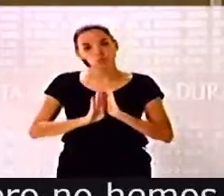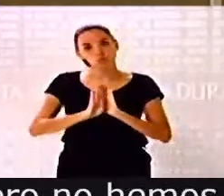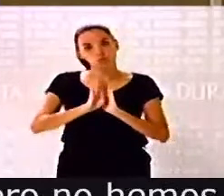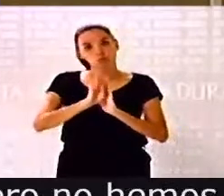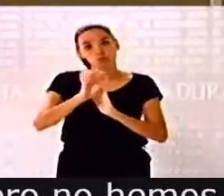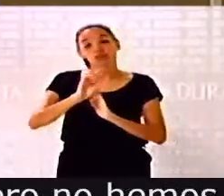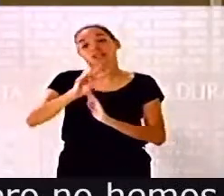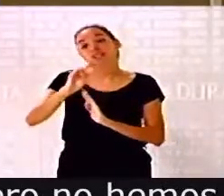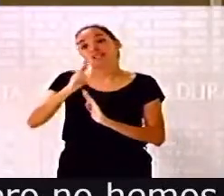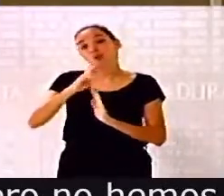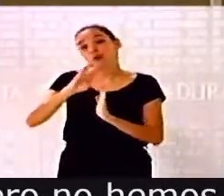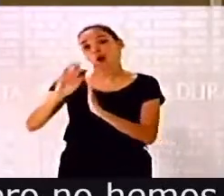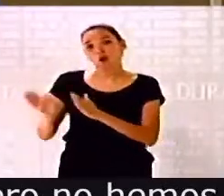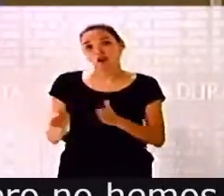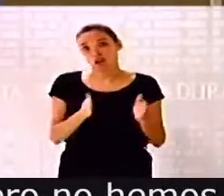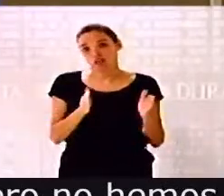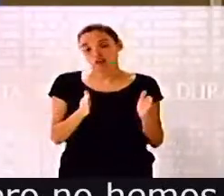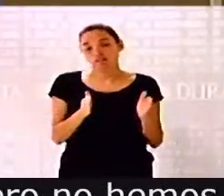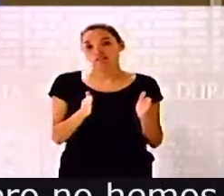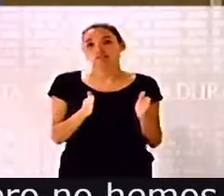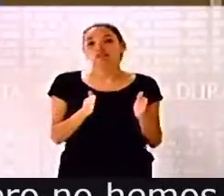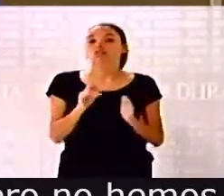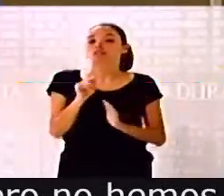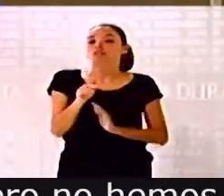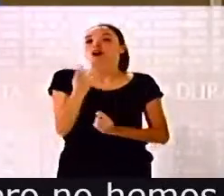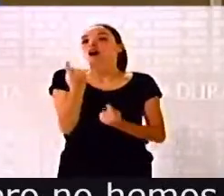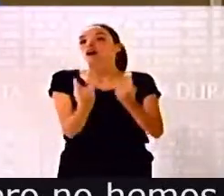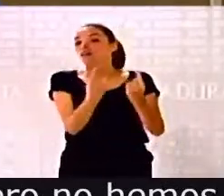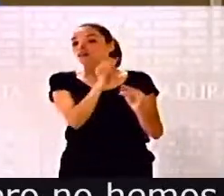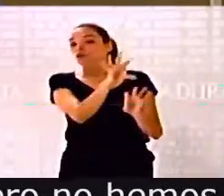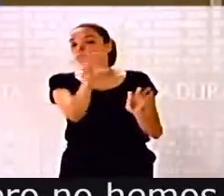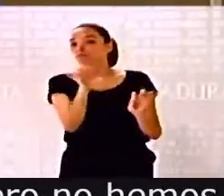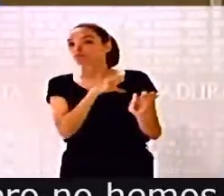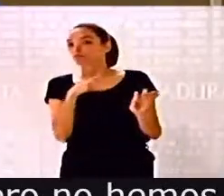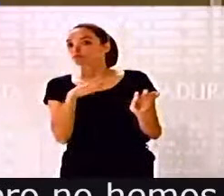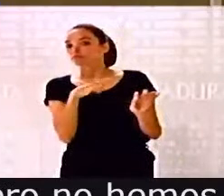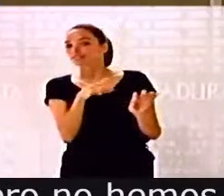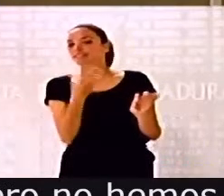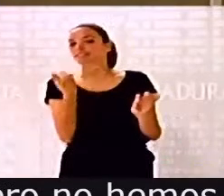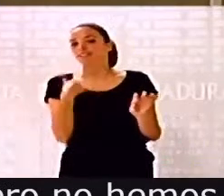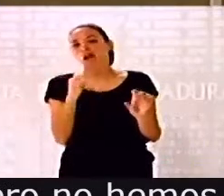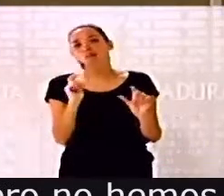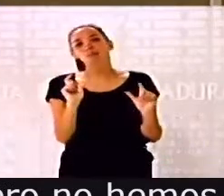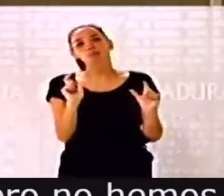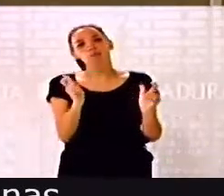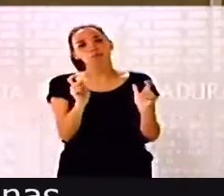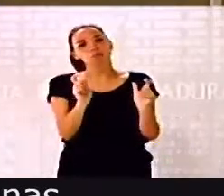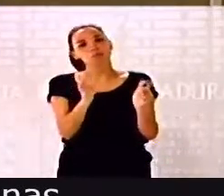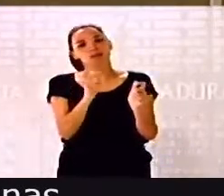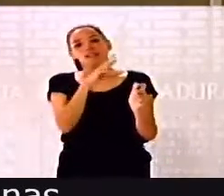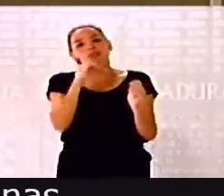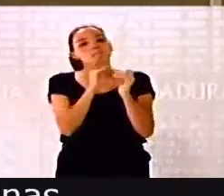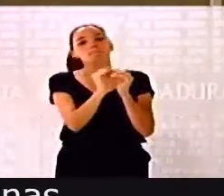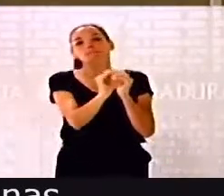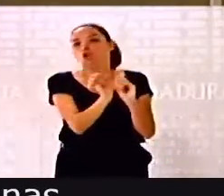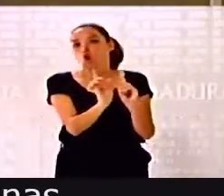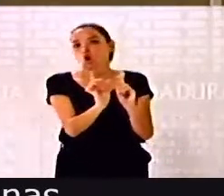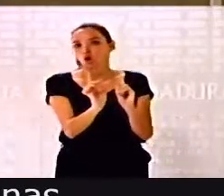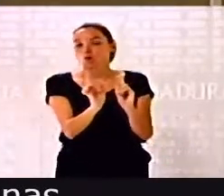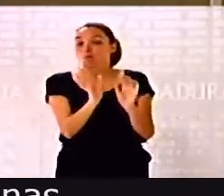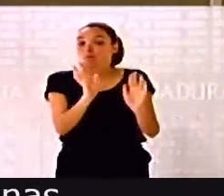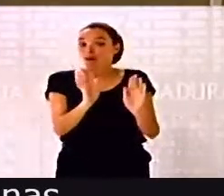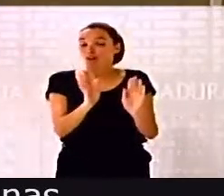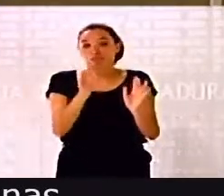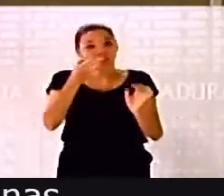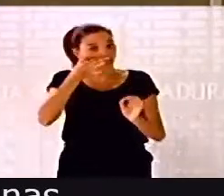esta segunda oleada. Algunas comunidades empiezan a disminuirla, además de estabilizarla, pero porque empezaron antes esta